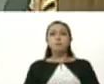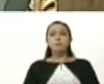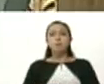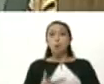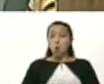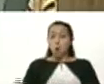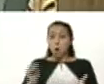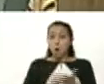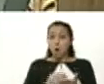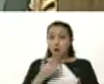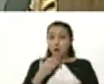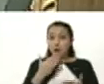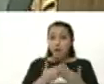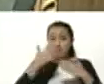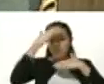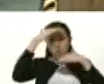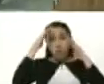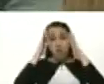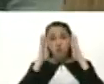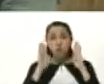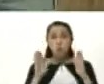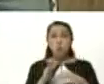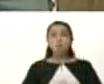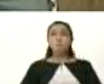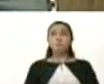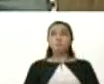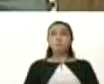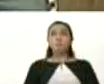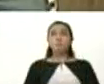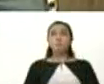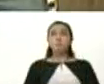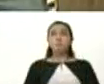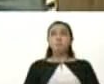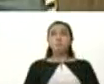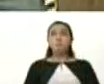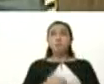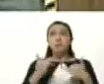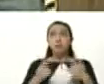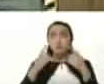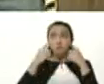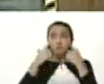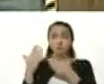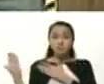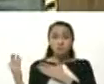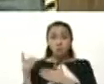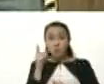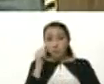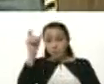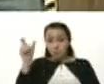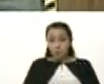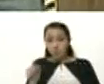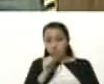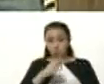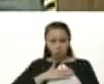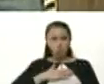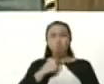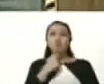quiero agradecerles su atención y voy a dejar al cantante de nosotros, que es Iván, porque yo no puedo